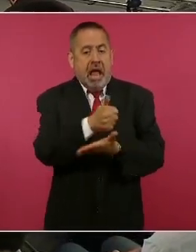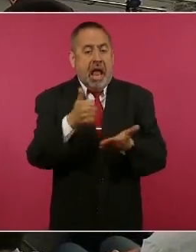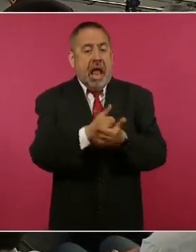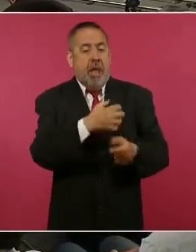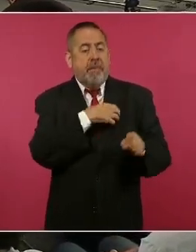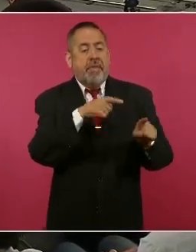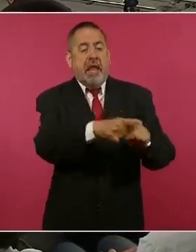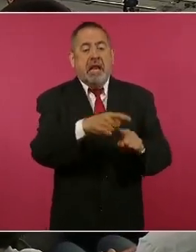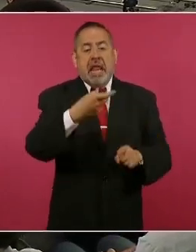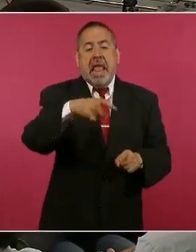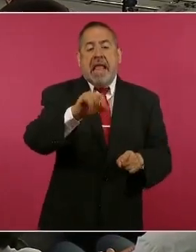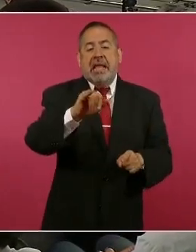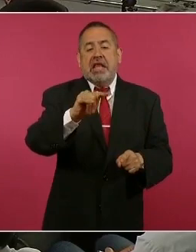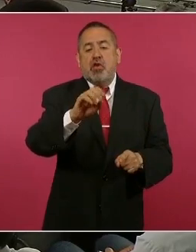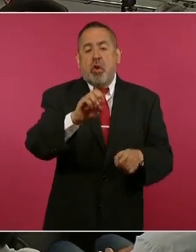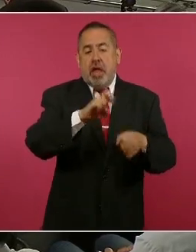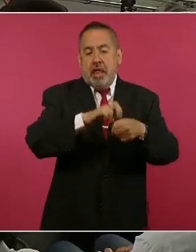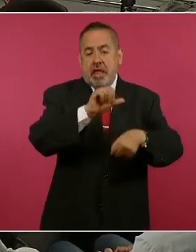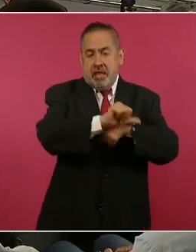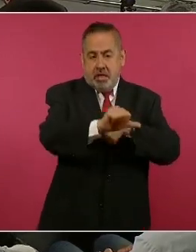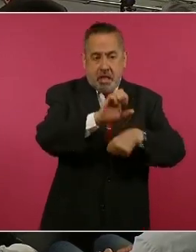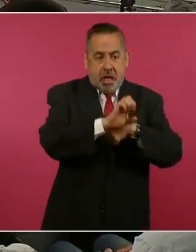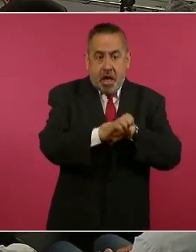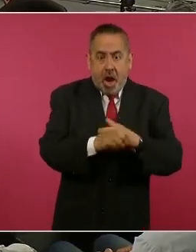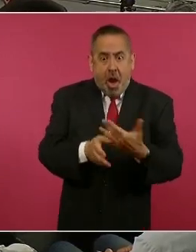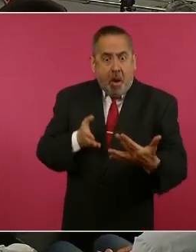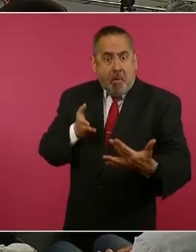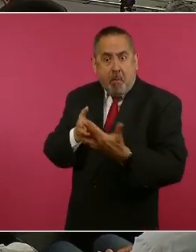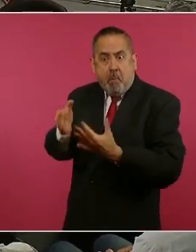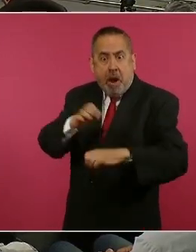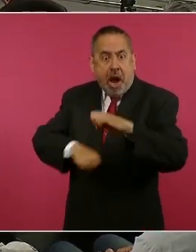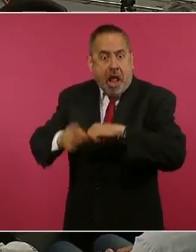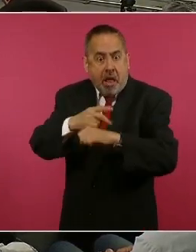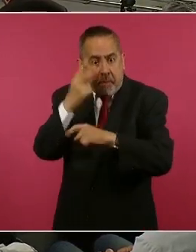la inviolabilidad de la misión diplomática de México.